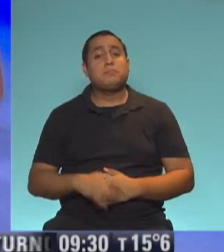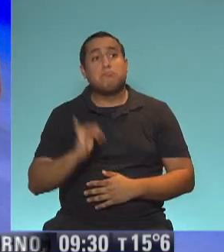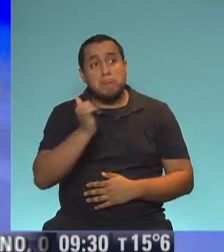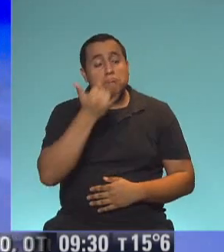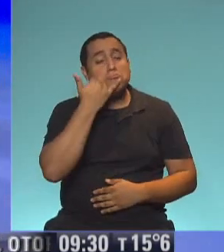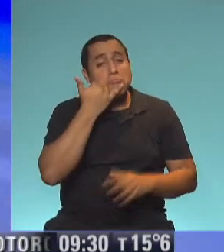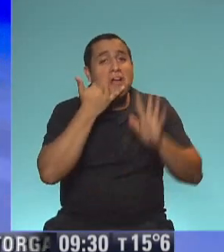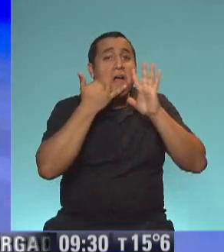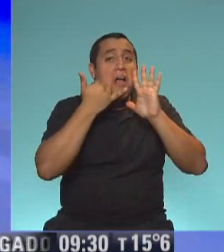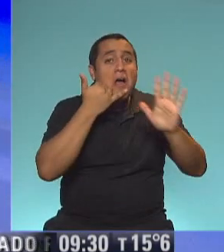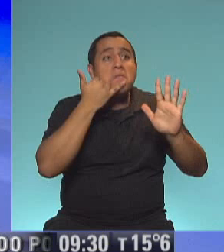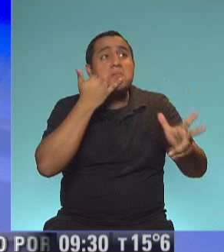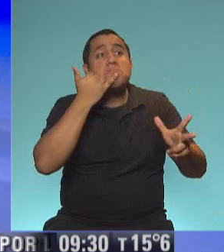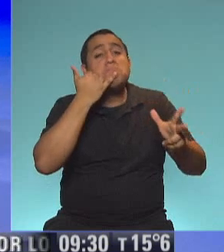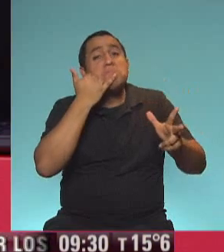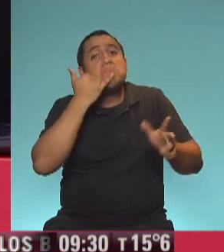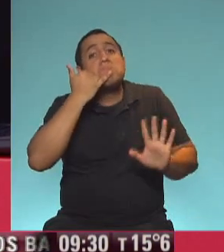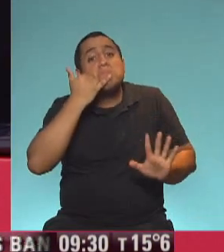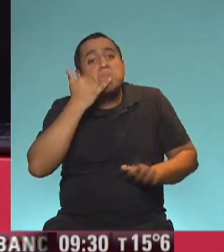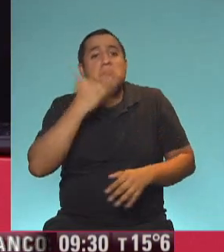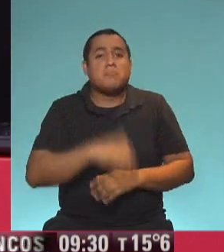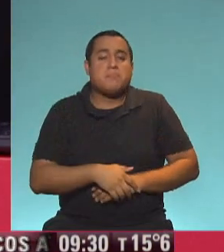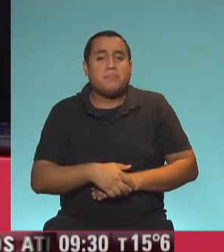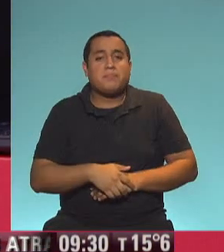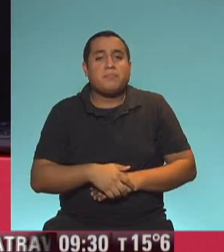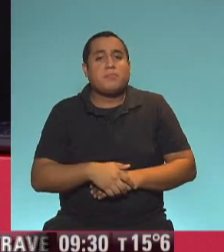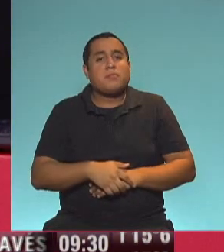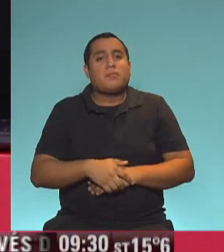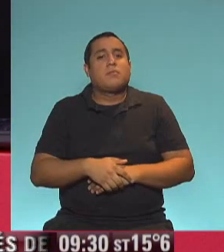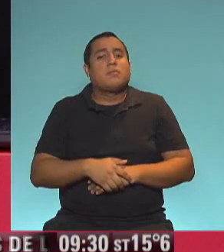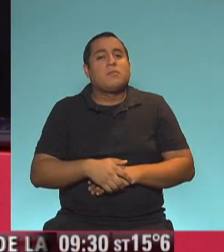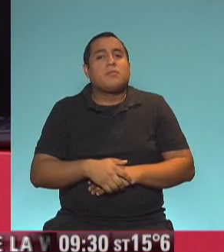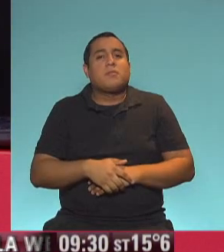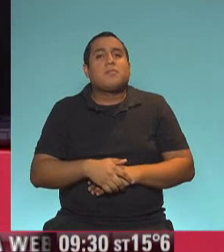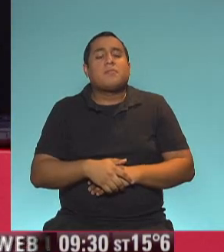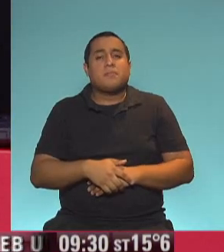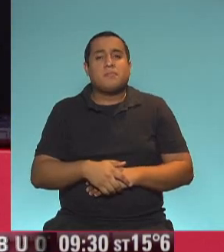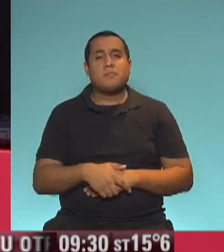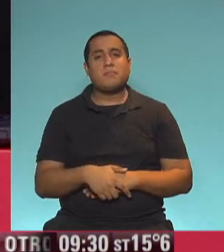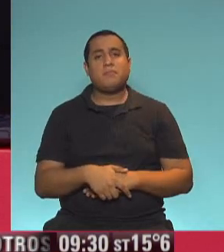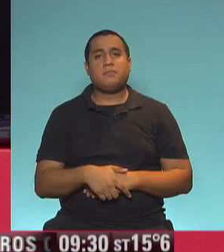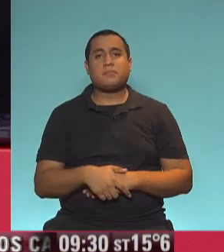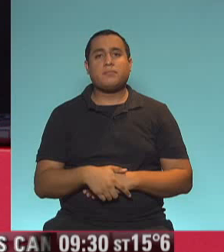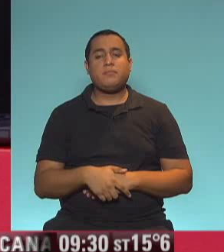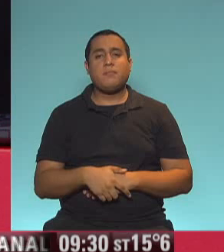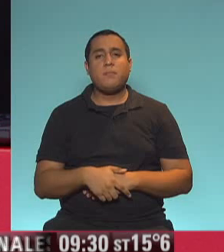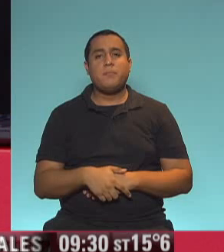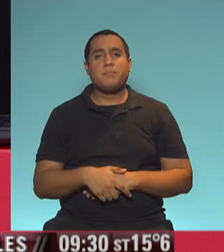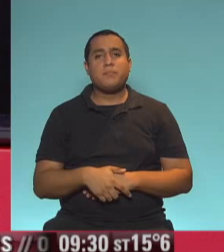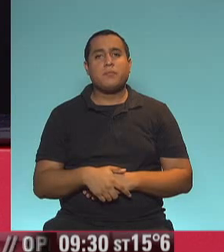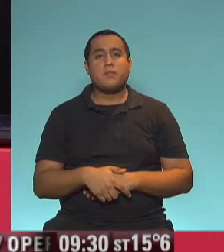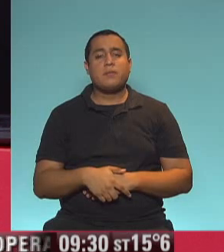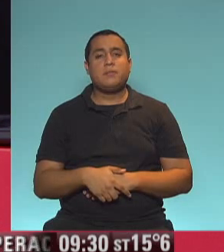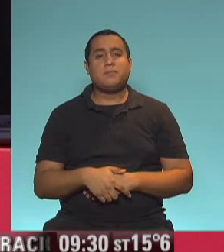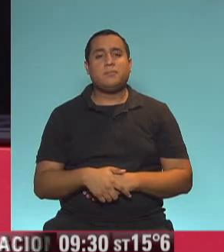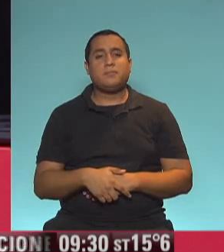guanaco. Ahí llama, guanaco. Todo el volante para la derecha. Hola. Todo el